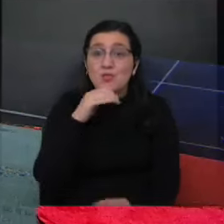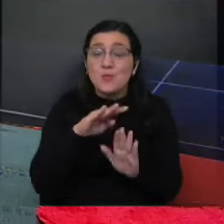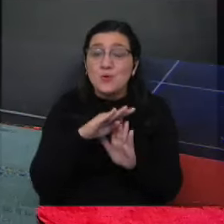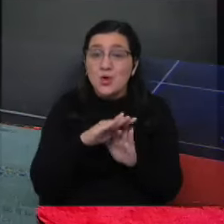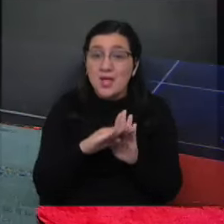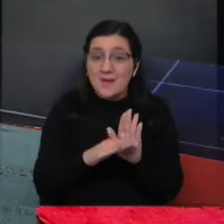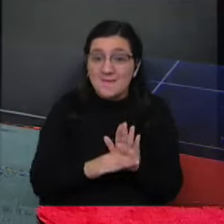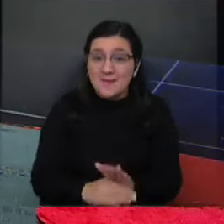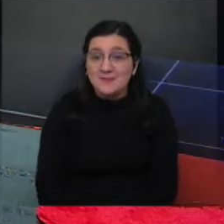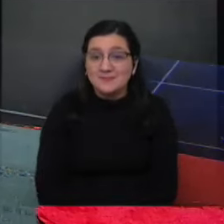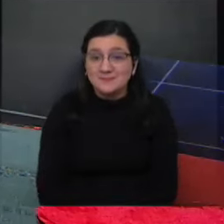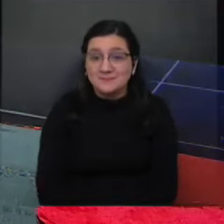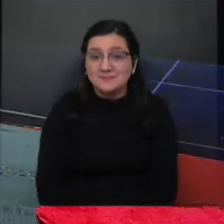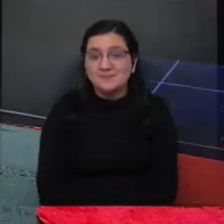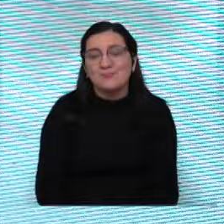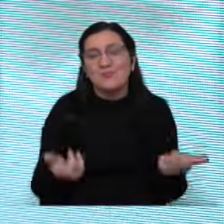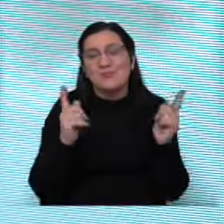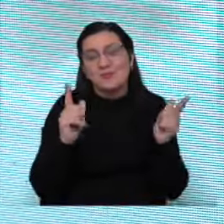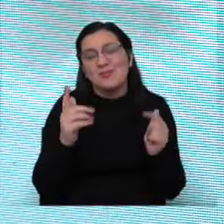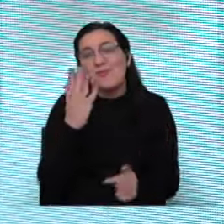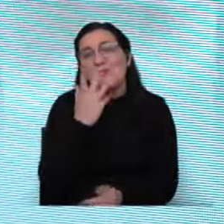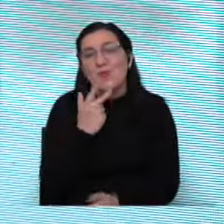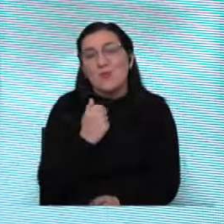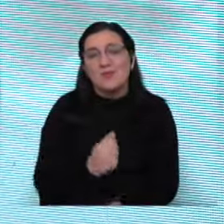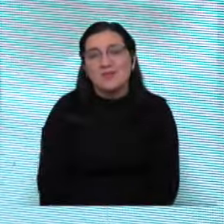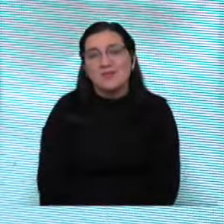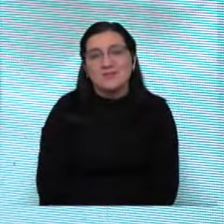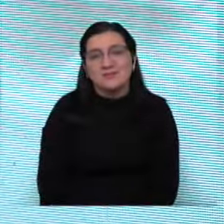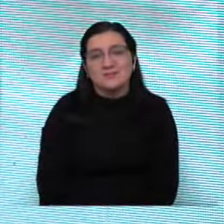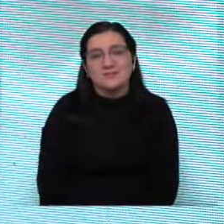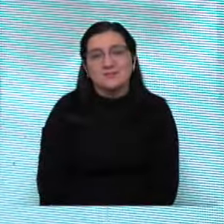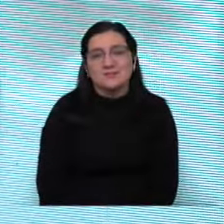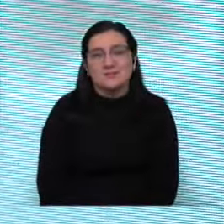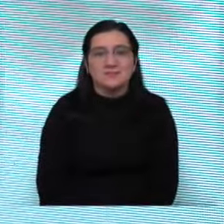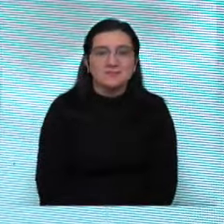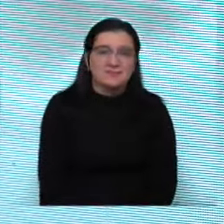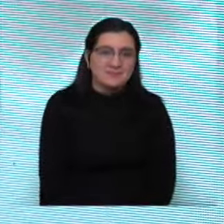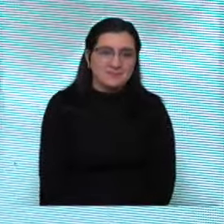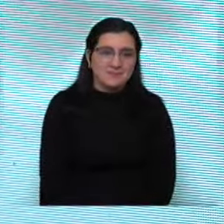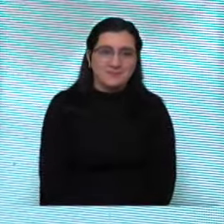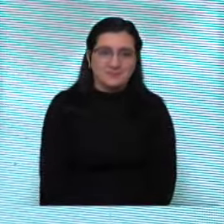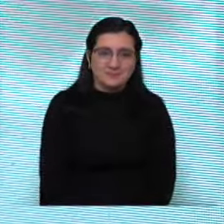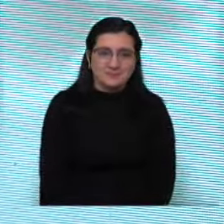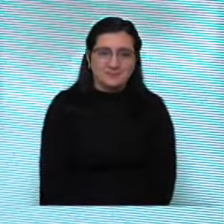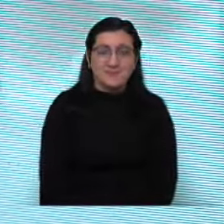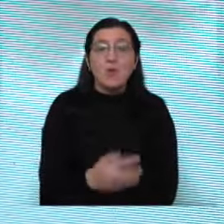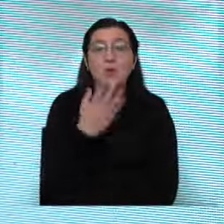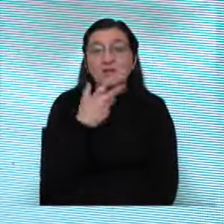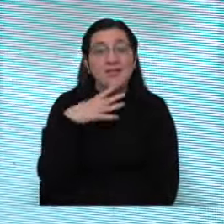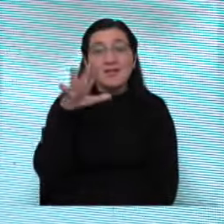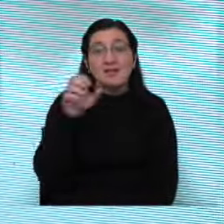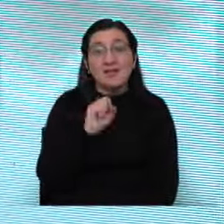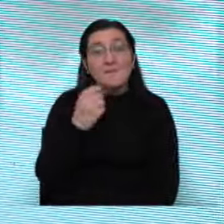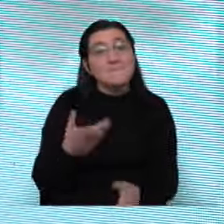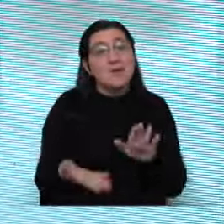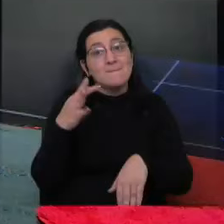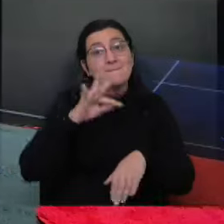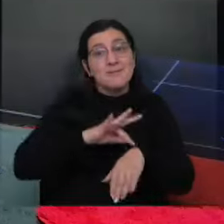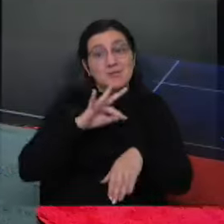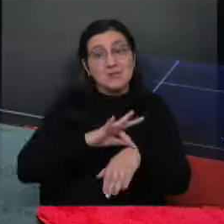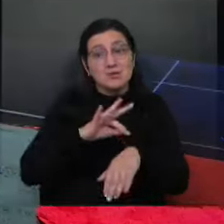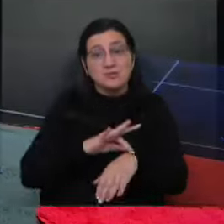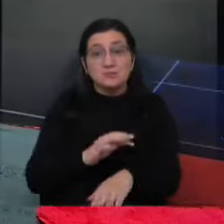y entretenido me gusta la y y entretenido sig así me gustaría que traigan más médicos